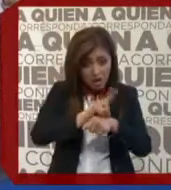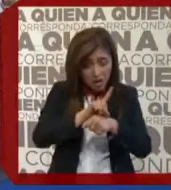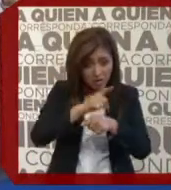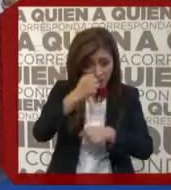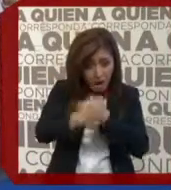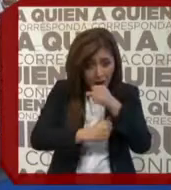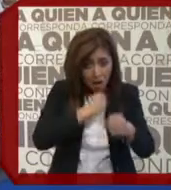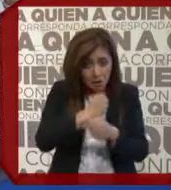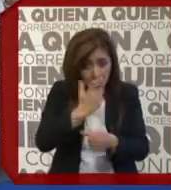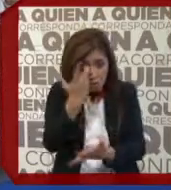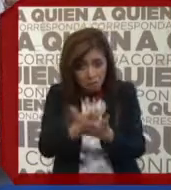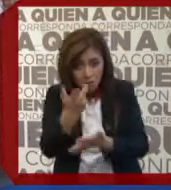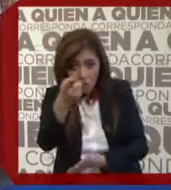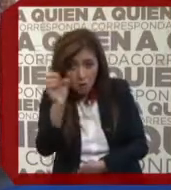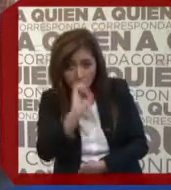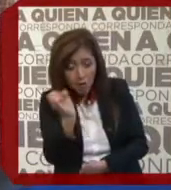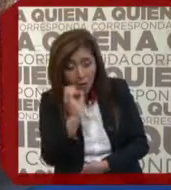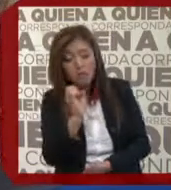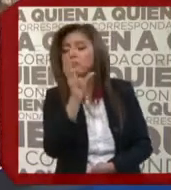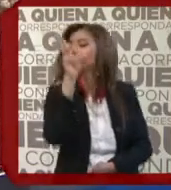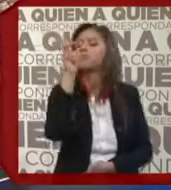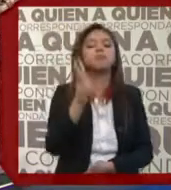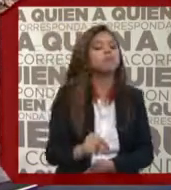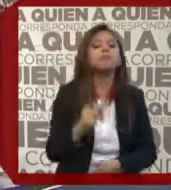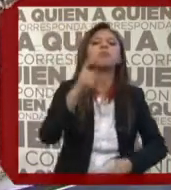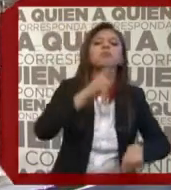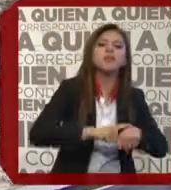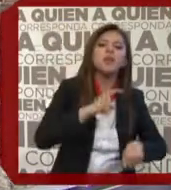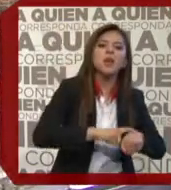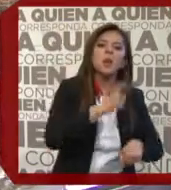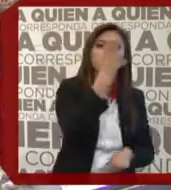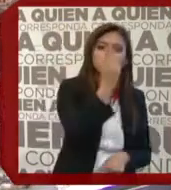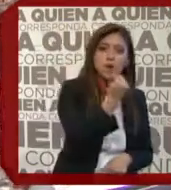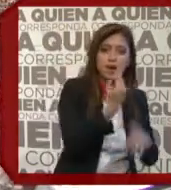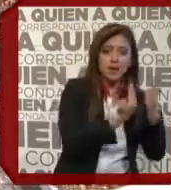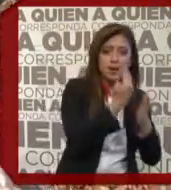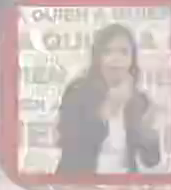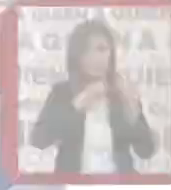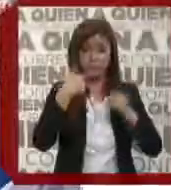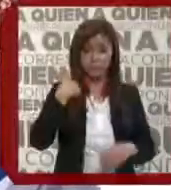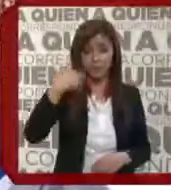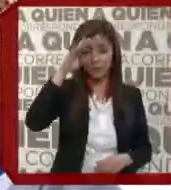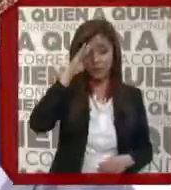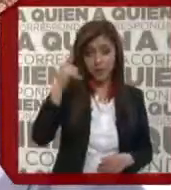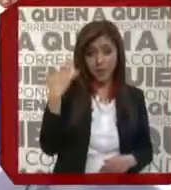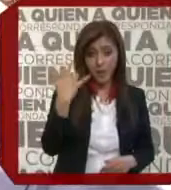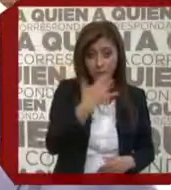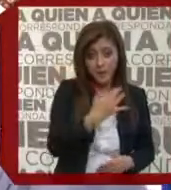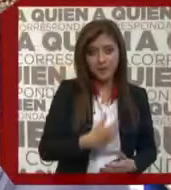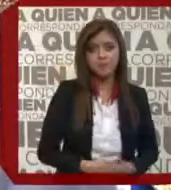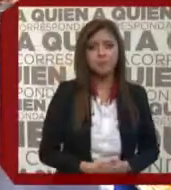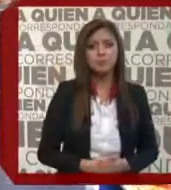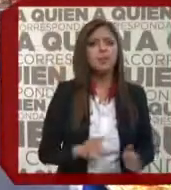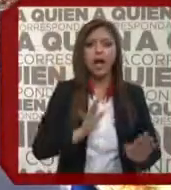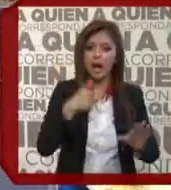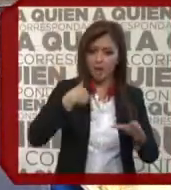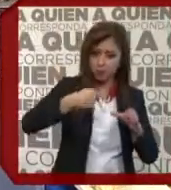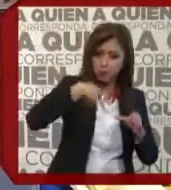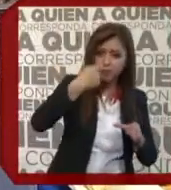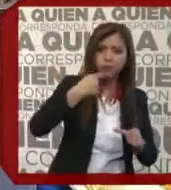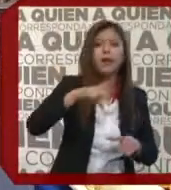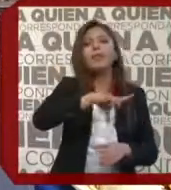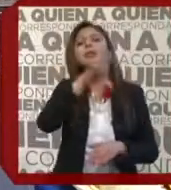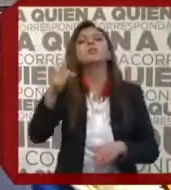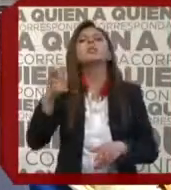día. Ningún y día el horario es de 9 a 7 y media. A 7 y media de la noche. Vic, ¿qué sigue? La